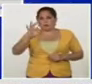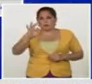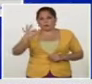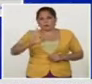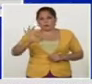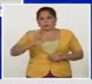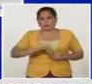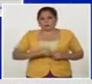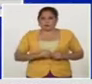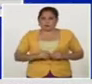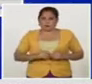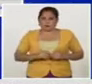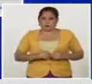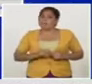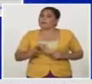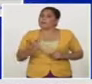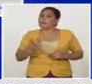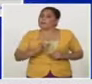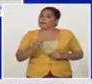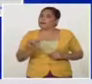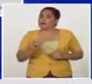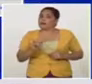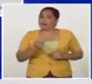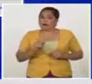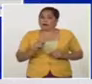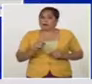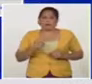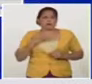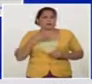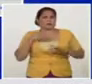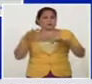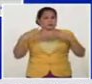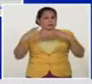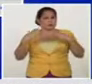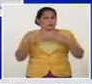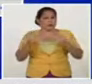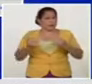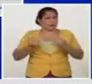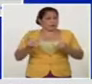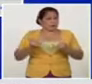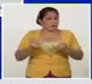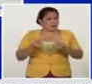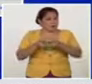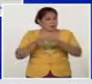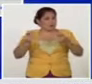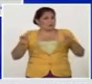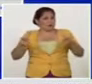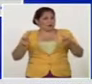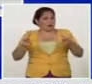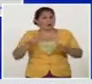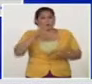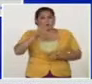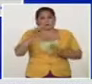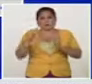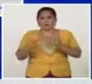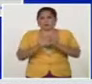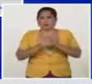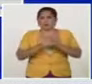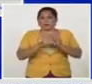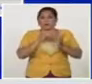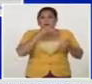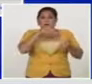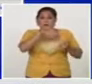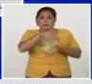29,8% y también oíamos en la noticia que una cifra nuevamente superior a los 4.000 fallecidos en un